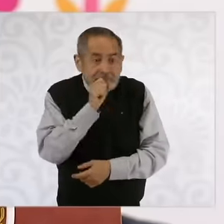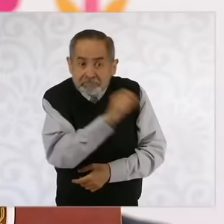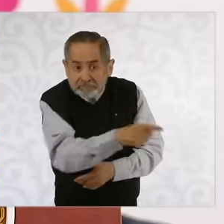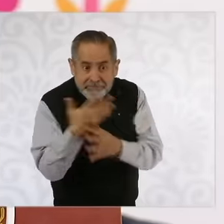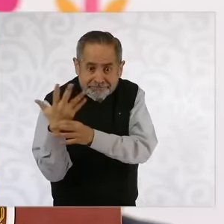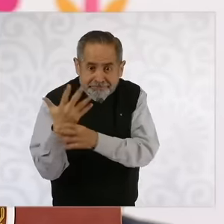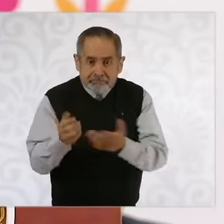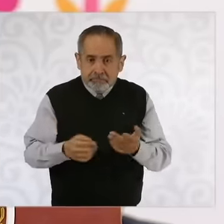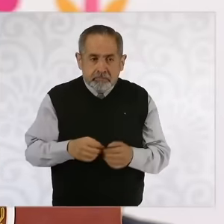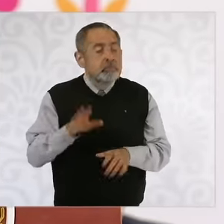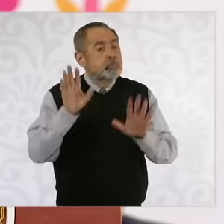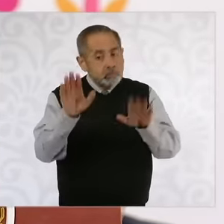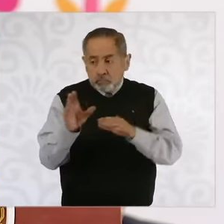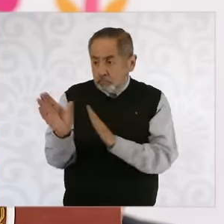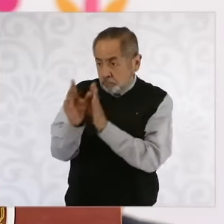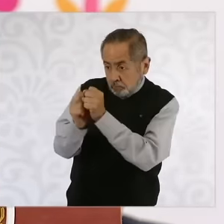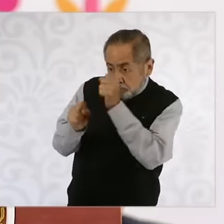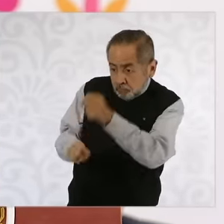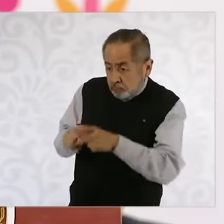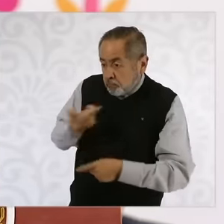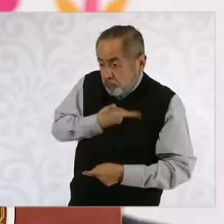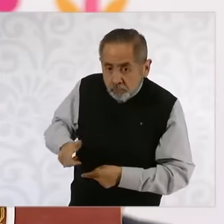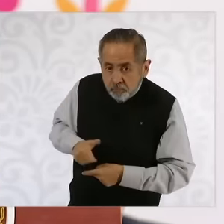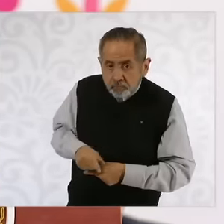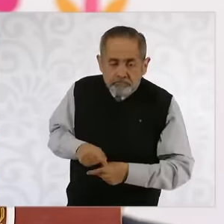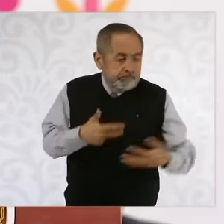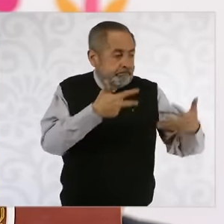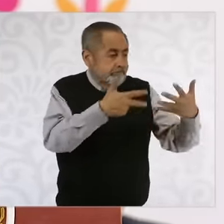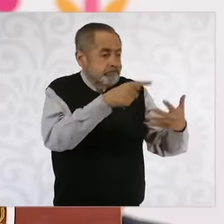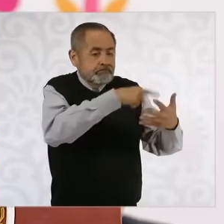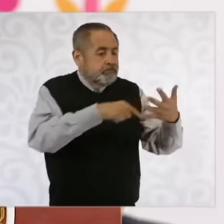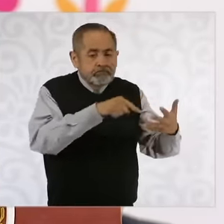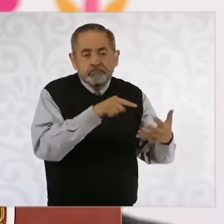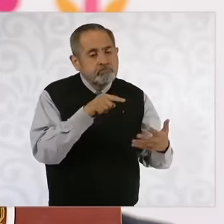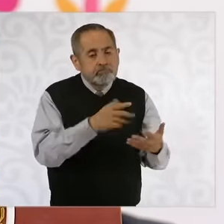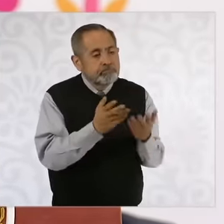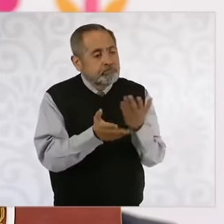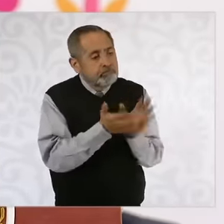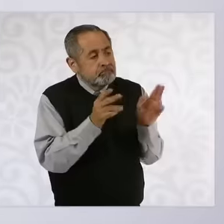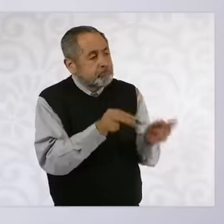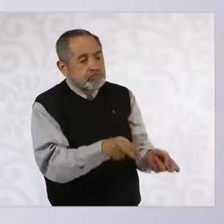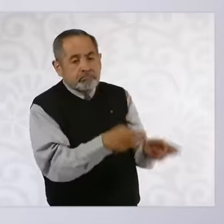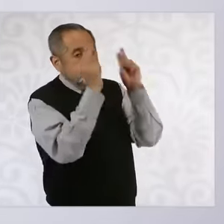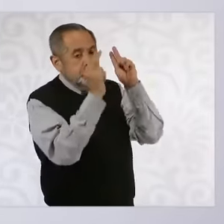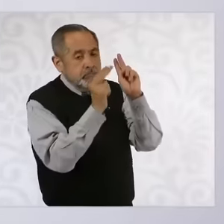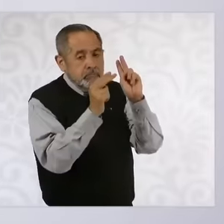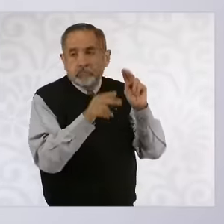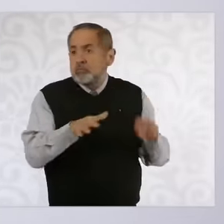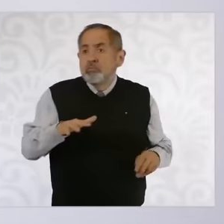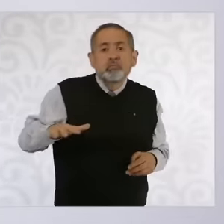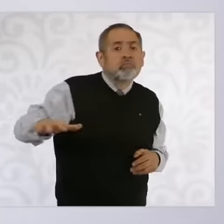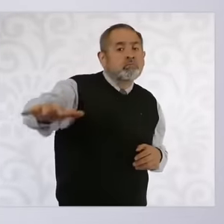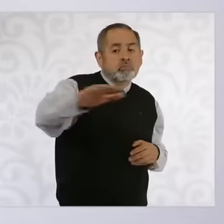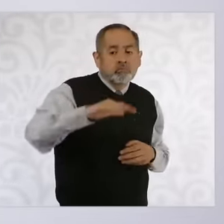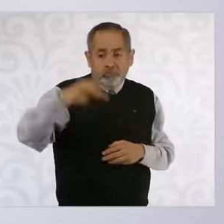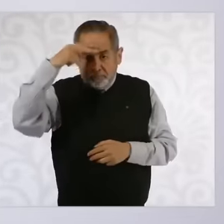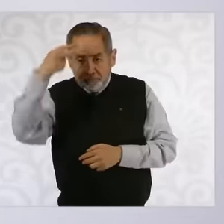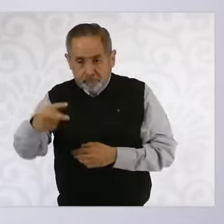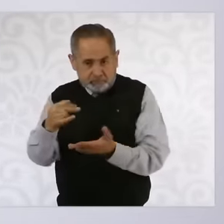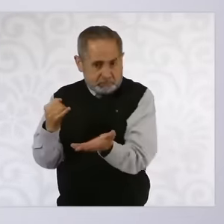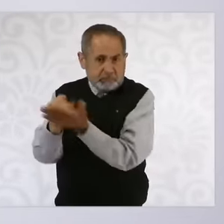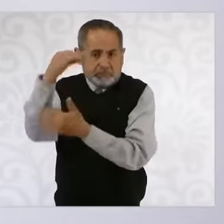esa constitución? Pues no es un asunto de los 8 ministros. Es un asunto de una decisión que tomó el pueblo de México.